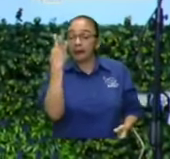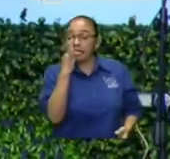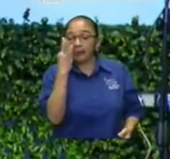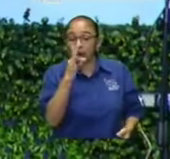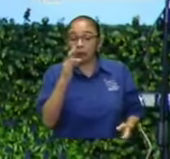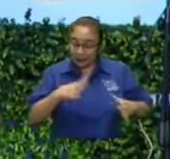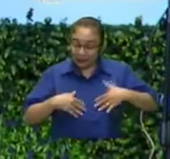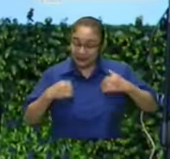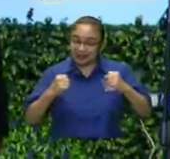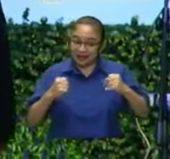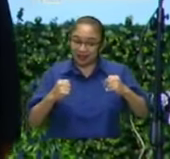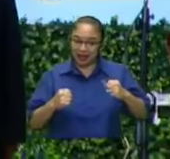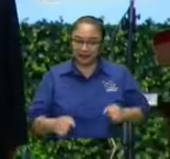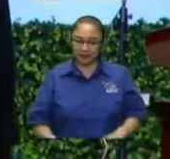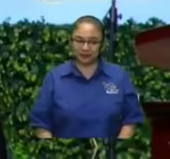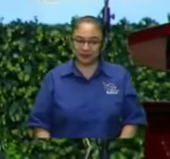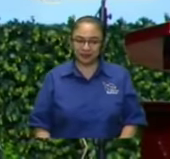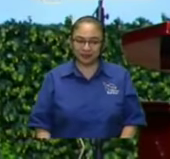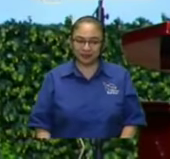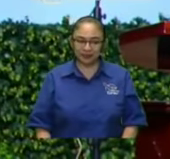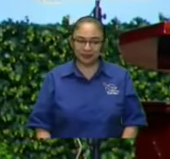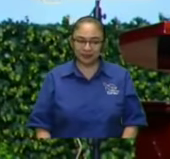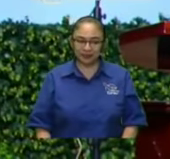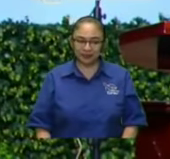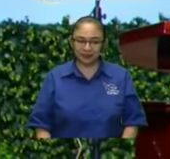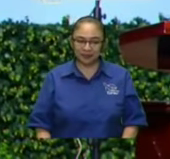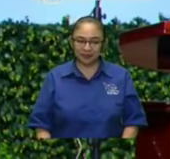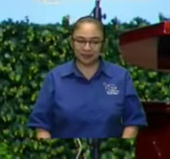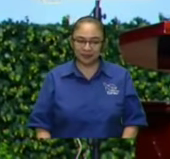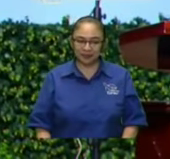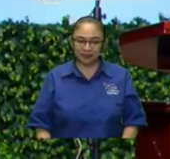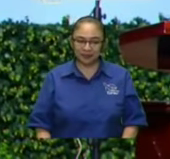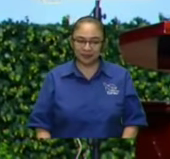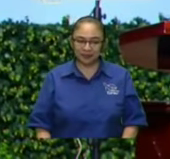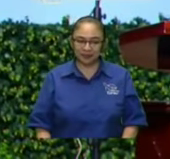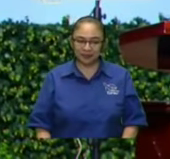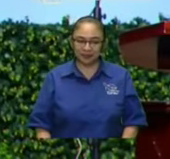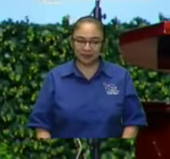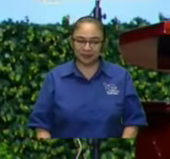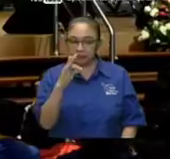testimonio. ¿Cuánto se pudo haber tardado esa hermana para dar su testimonio?